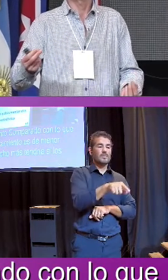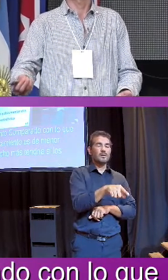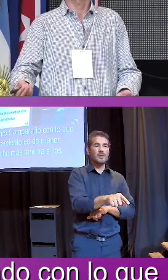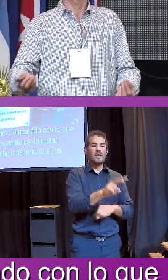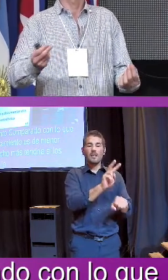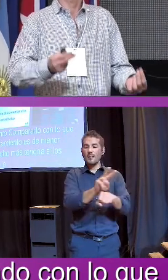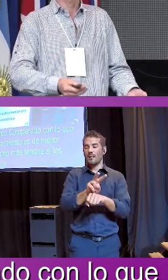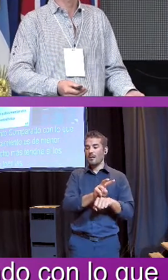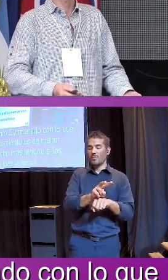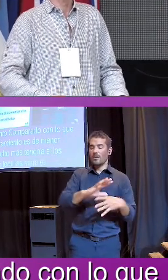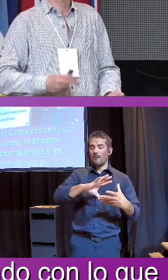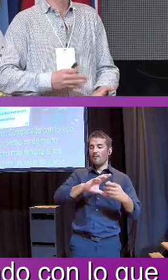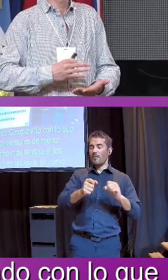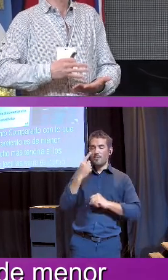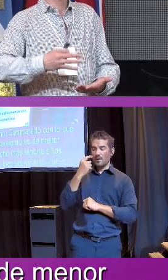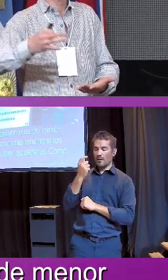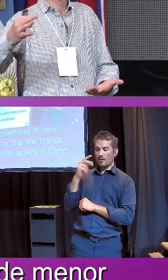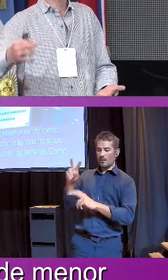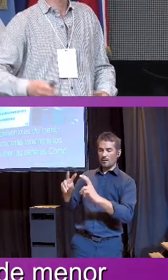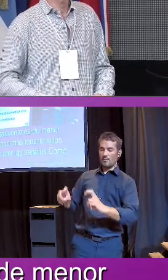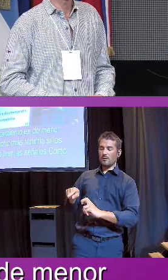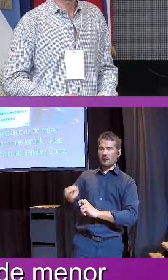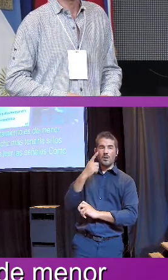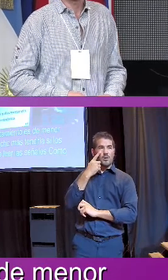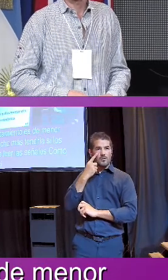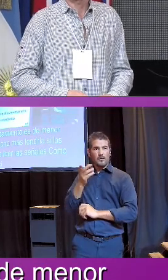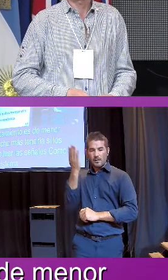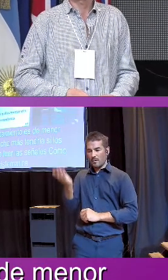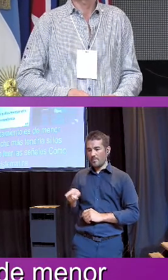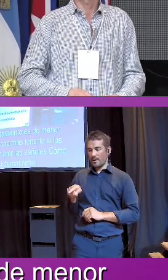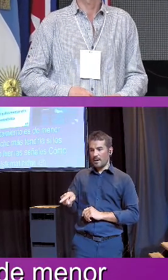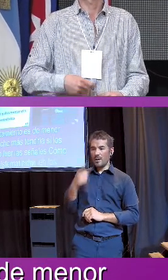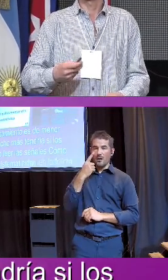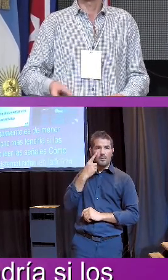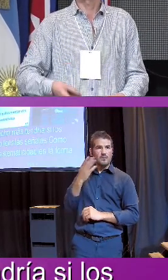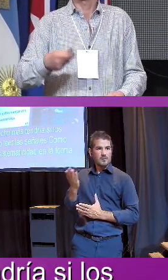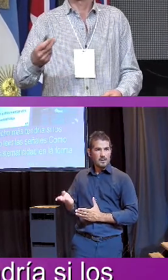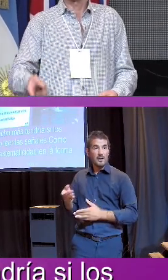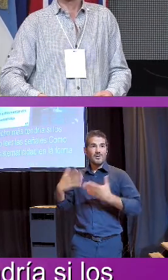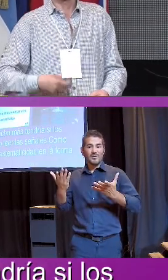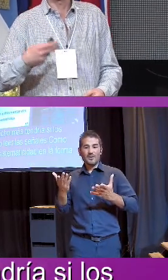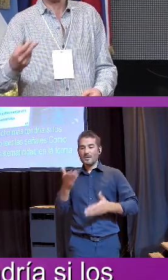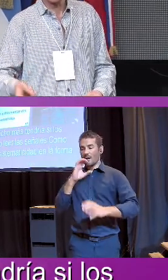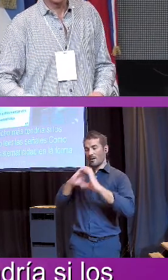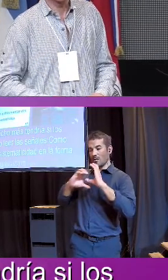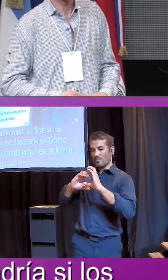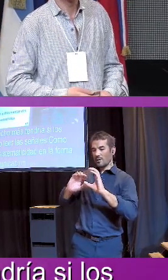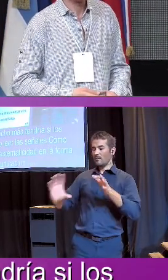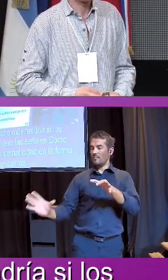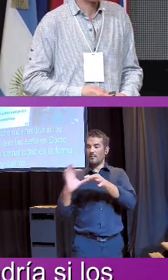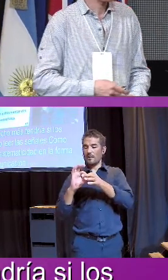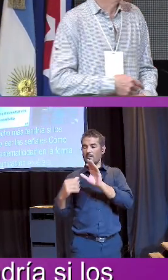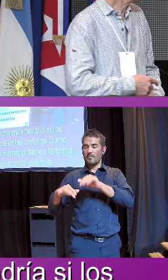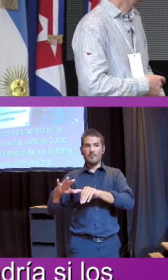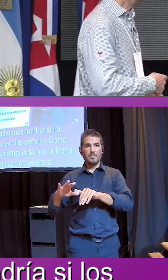cómo leer las señales, cómo responder, tienen cierta dirección y sistematicidad en la forma de favorecer el enganche, la comunicación, etc.